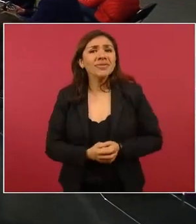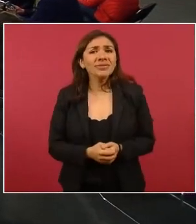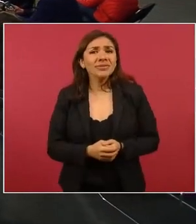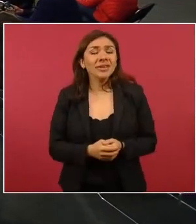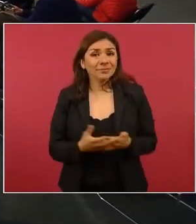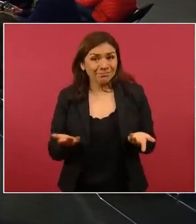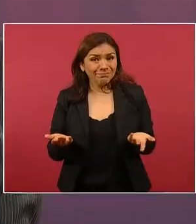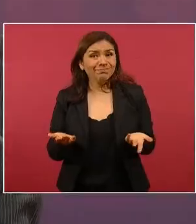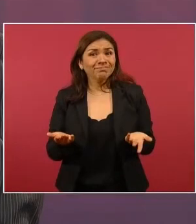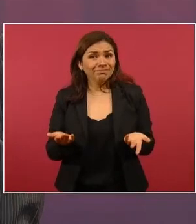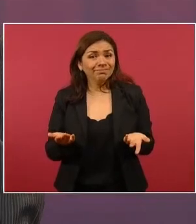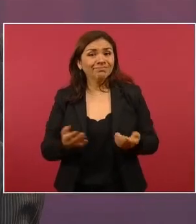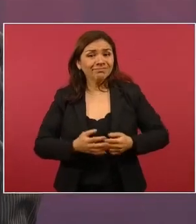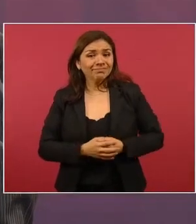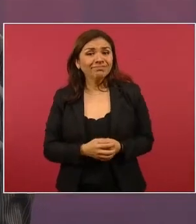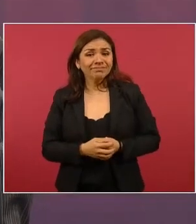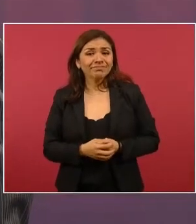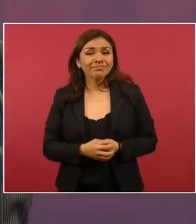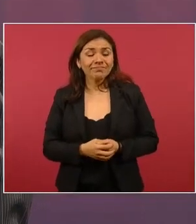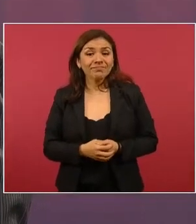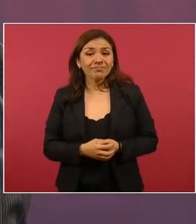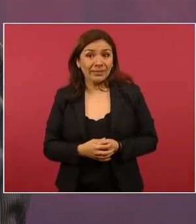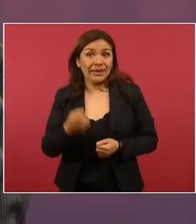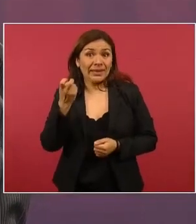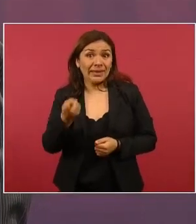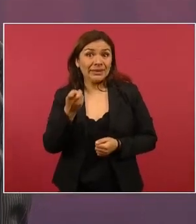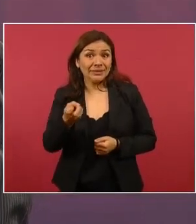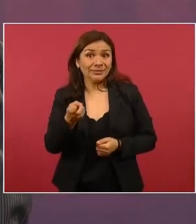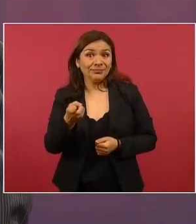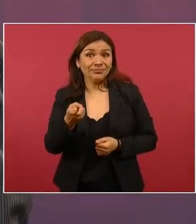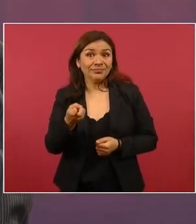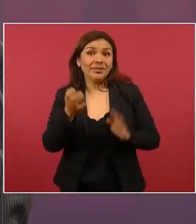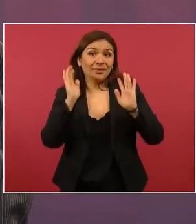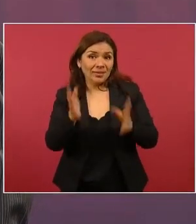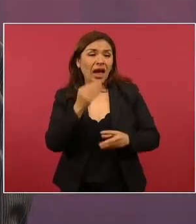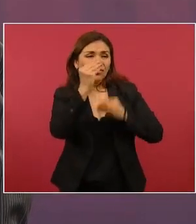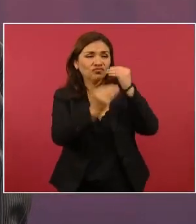Eso se lo dio el gobierno anterior.